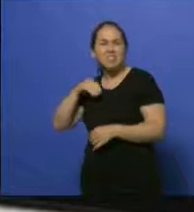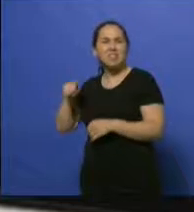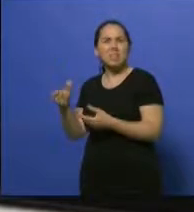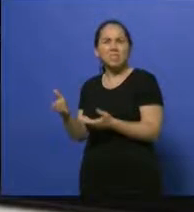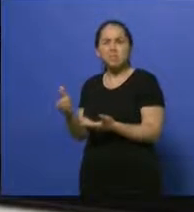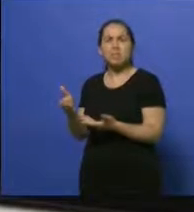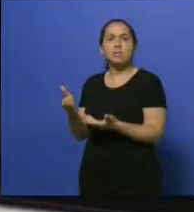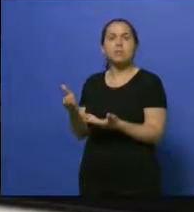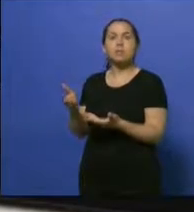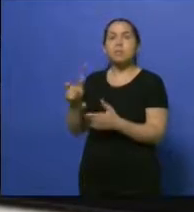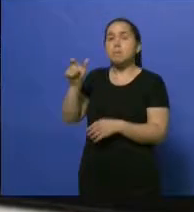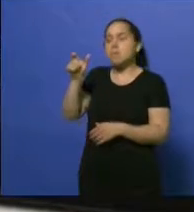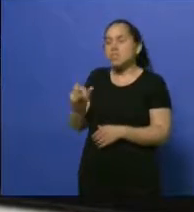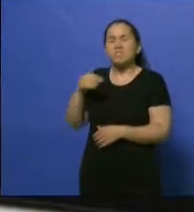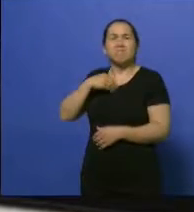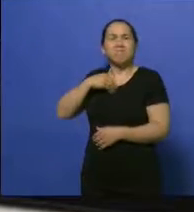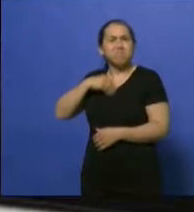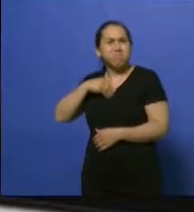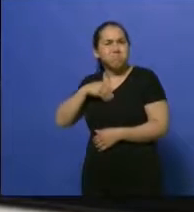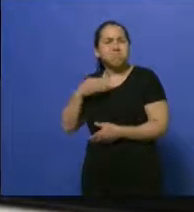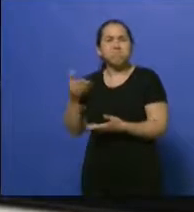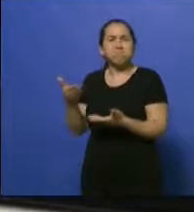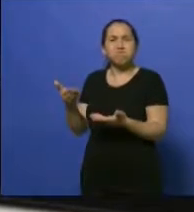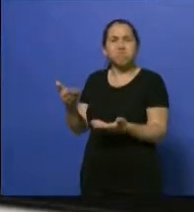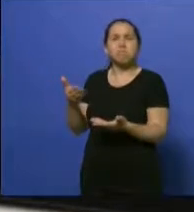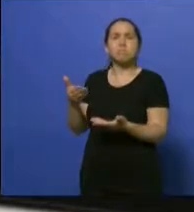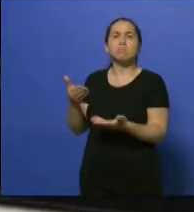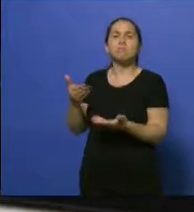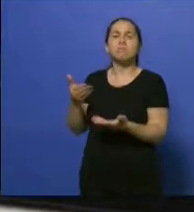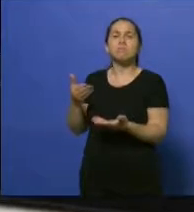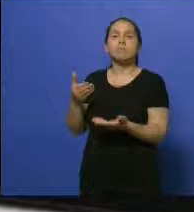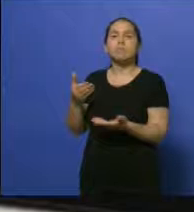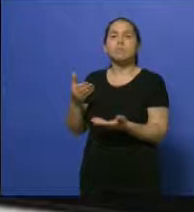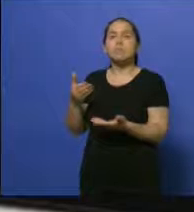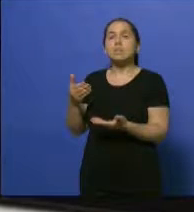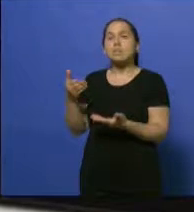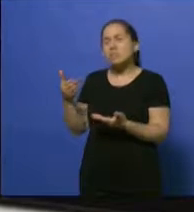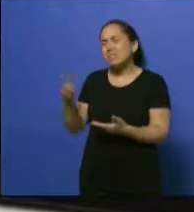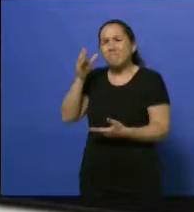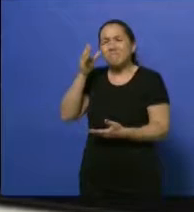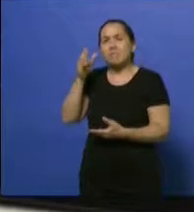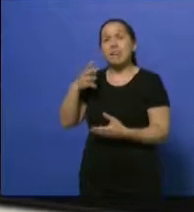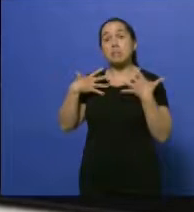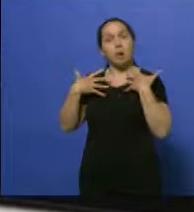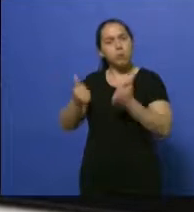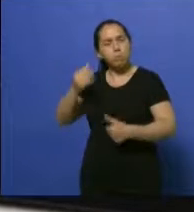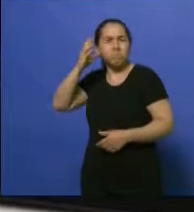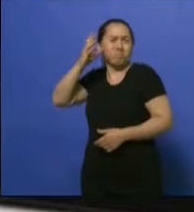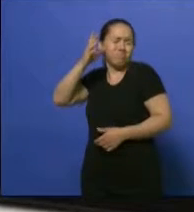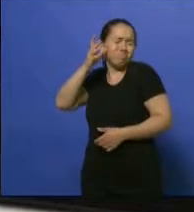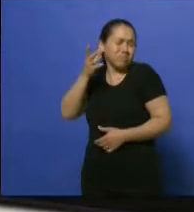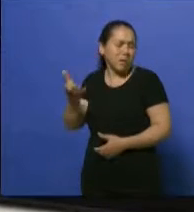genera, lamentablemente, en este caso extrema, lo irremediable, en un caso extremo de salud, alguien que